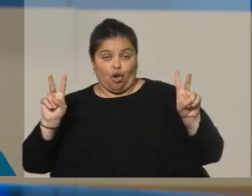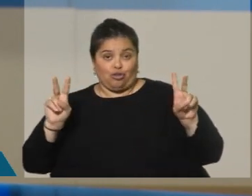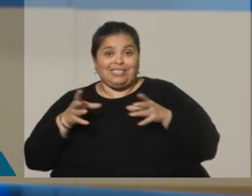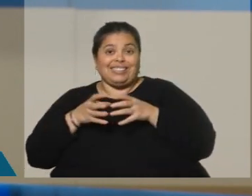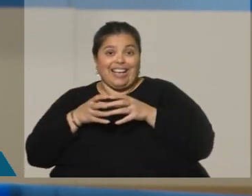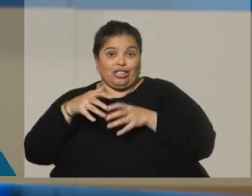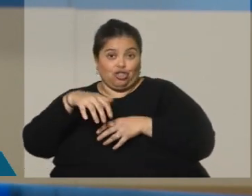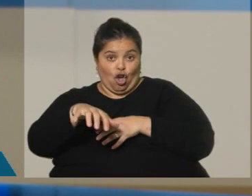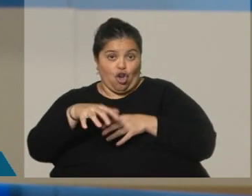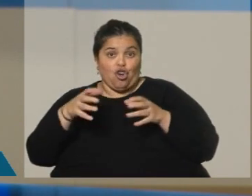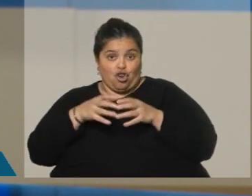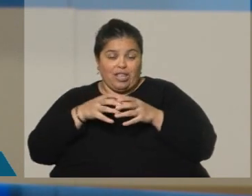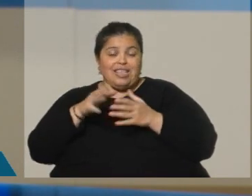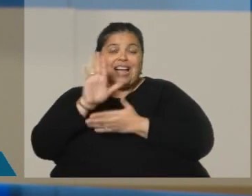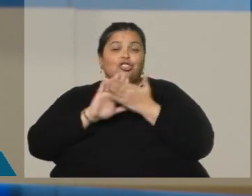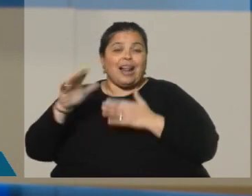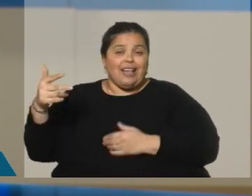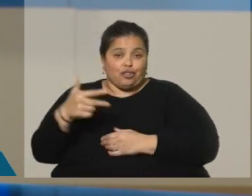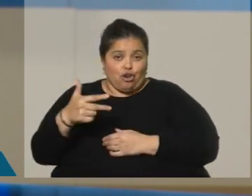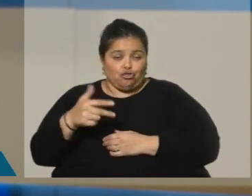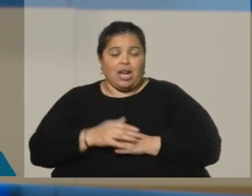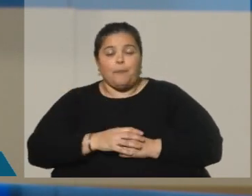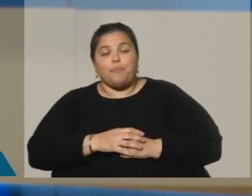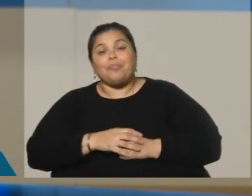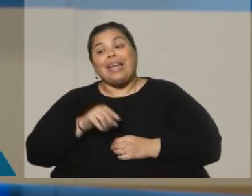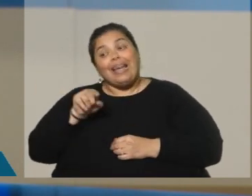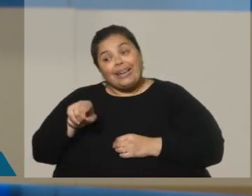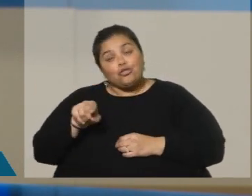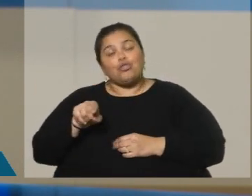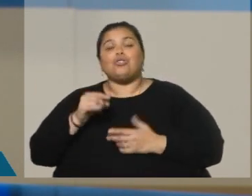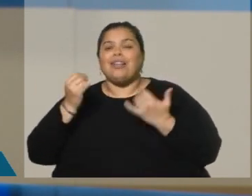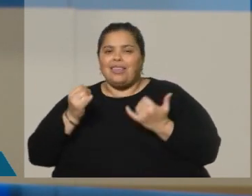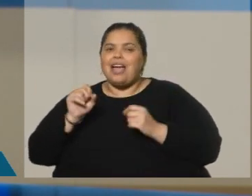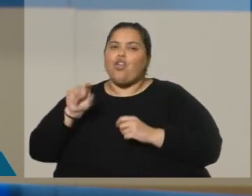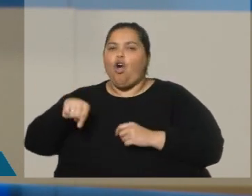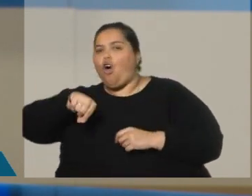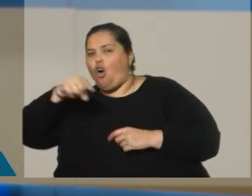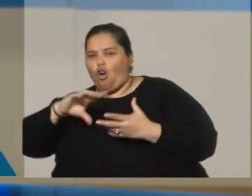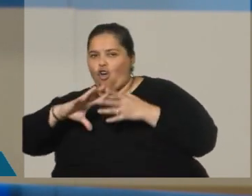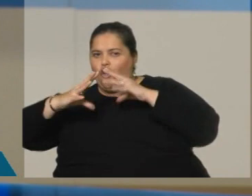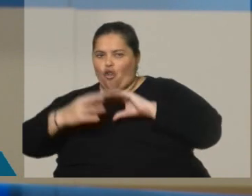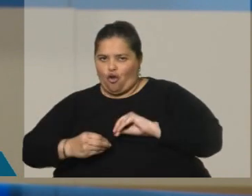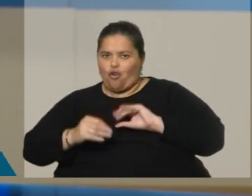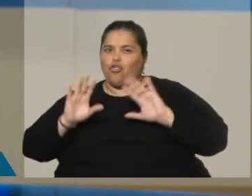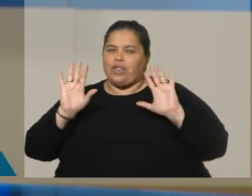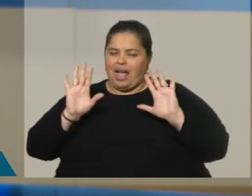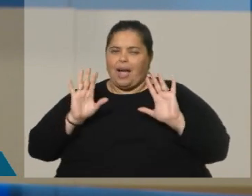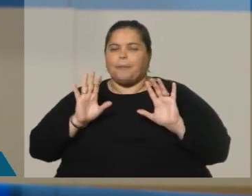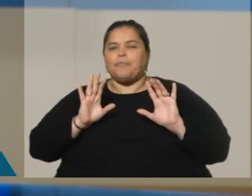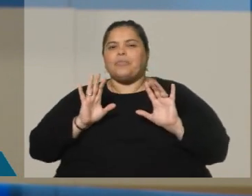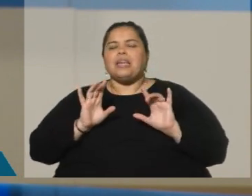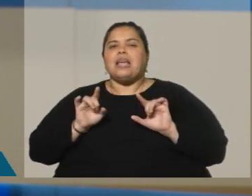y el movimiento que tenían una posición de